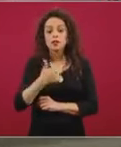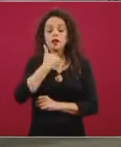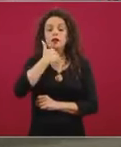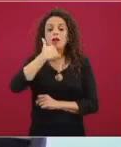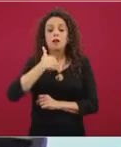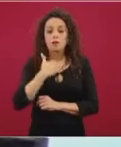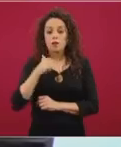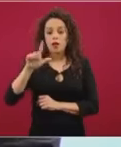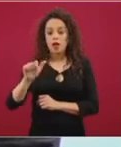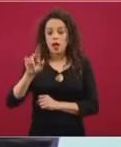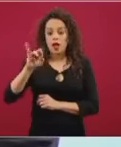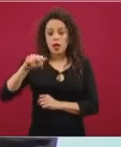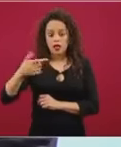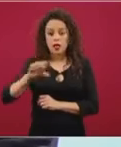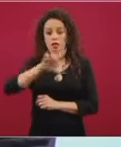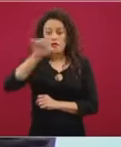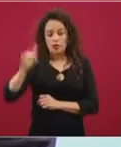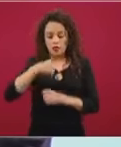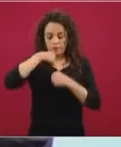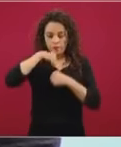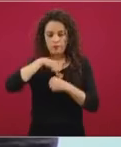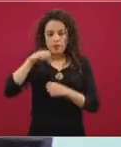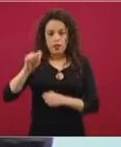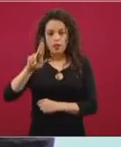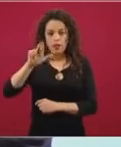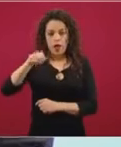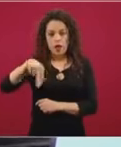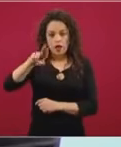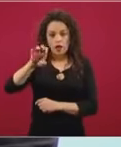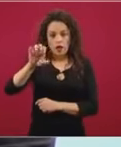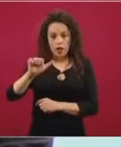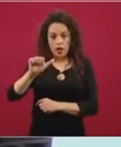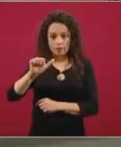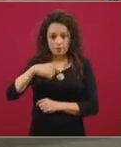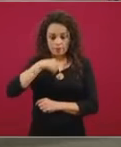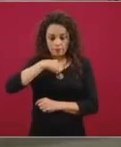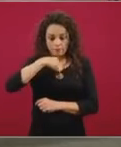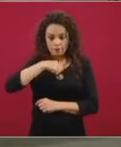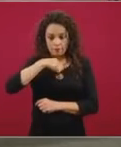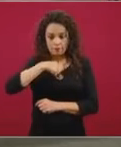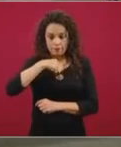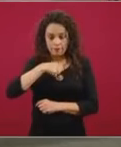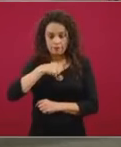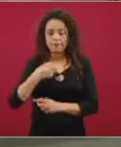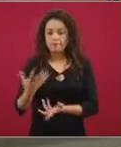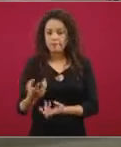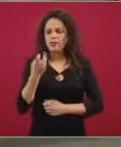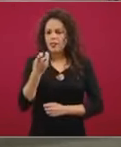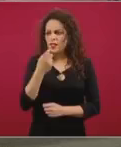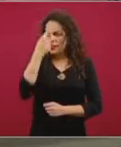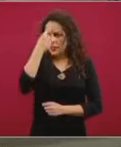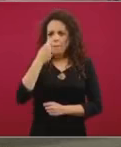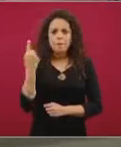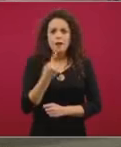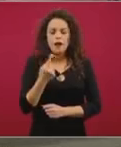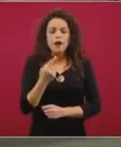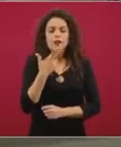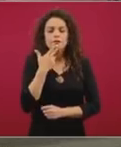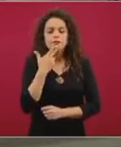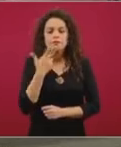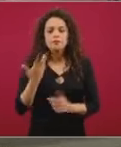laringe y después a la tráquea, la primera porción de la tráquea. El propósito de este aparato